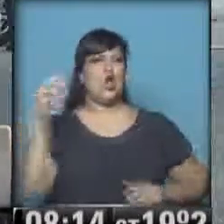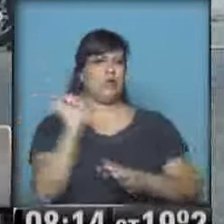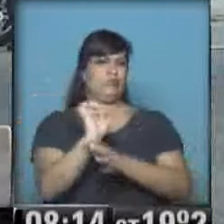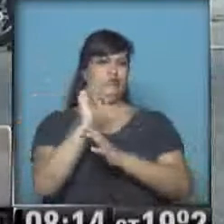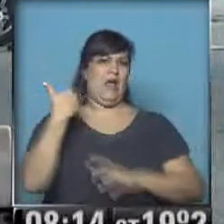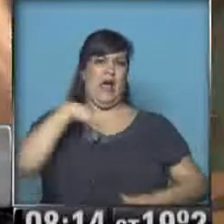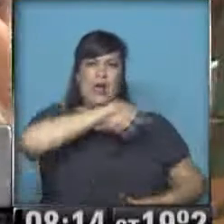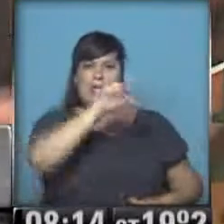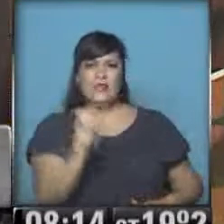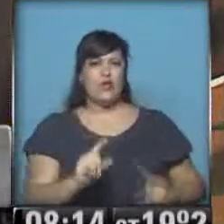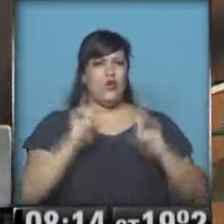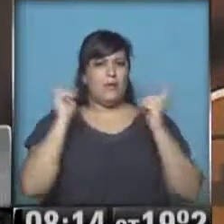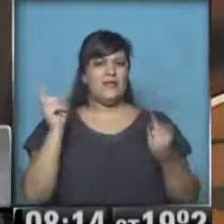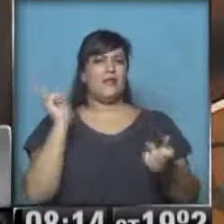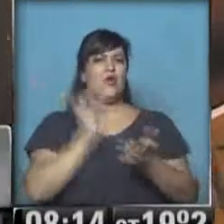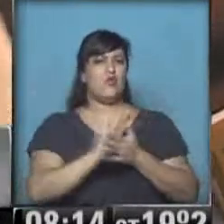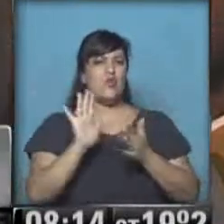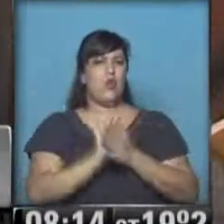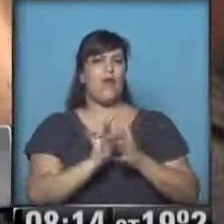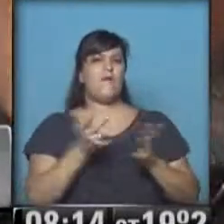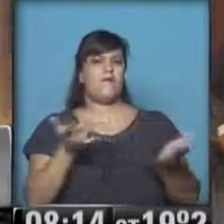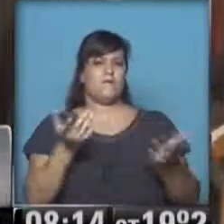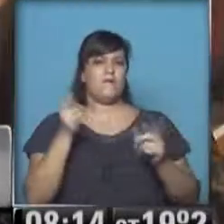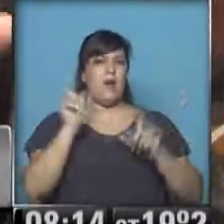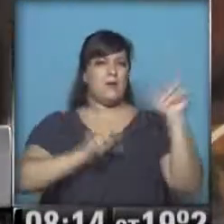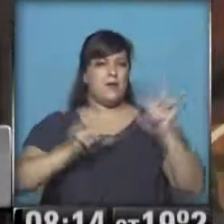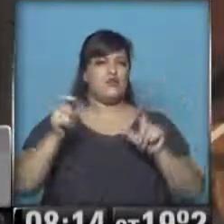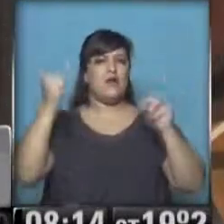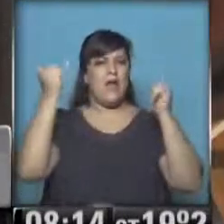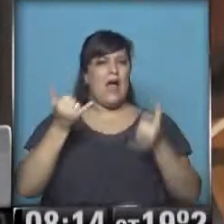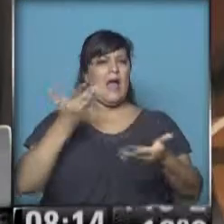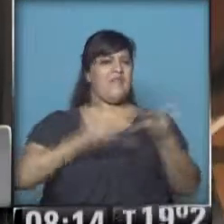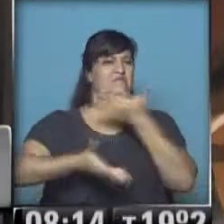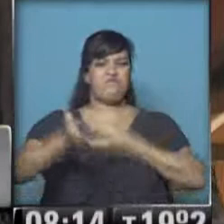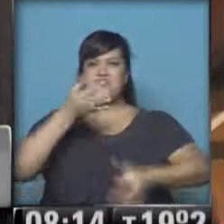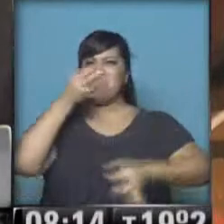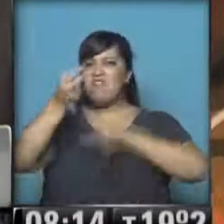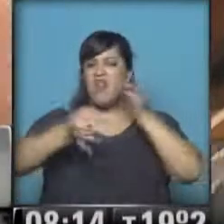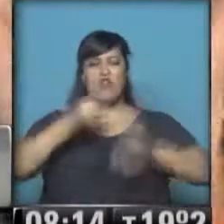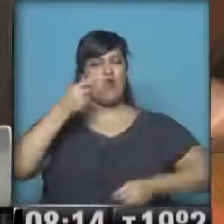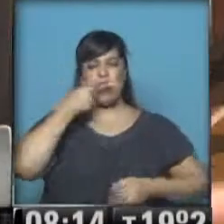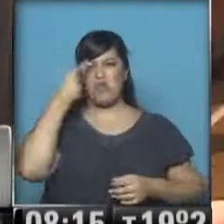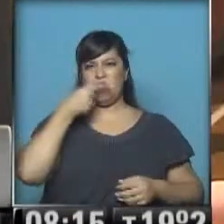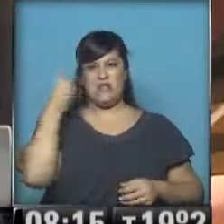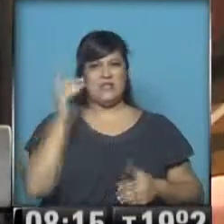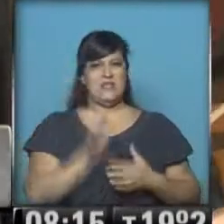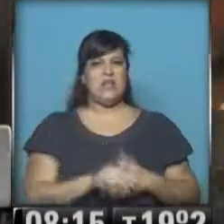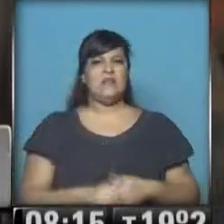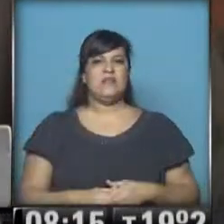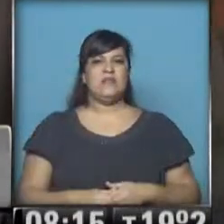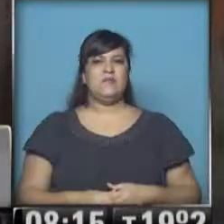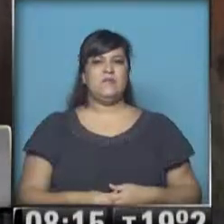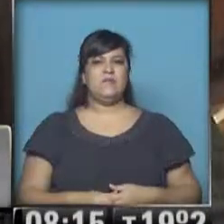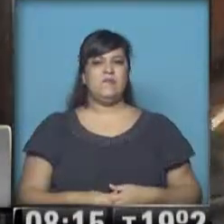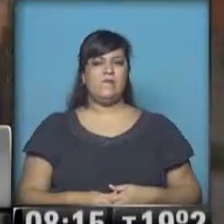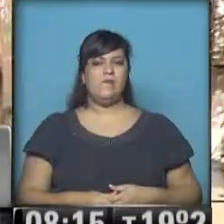maestros, pero también de las nuevas generaciones, así que acá hay un diálogo maravilloso, interesantísimo, en esta obra que estamos viendo en